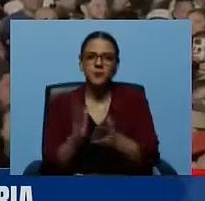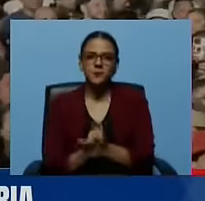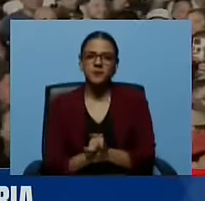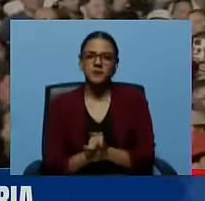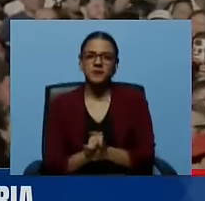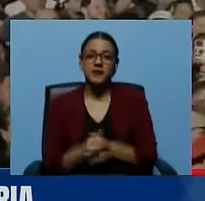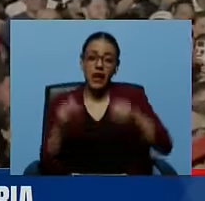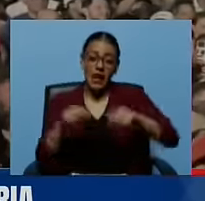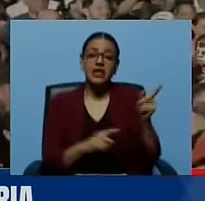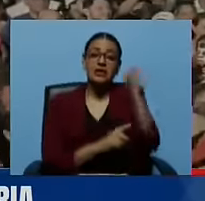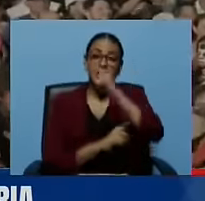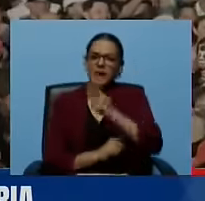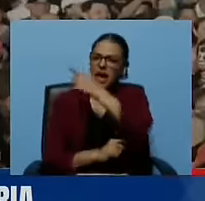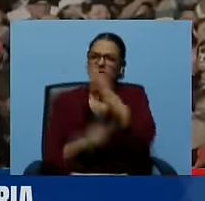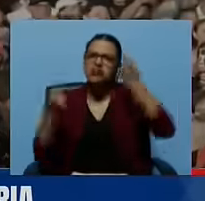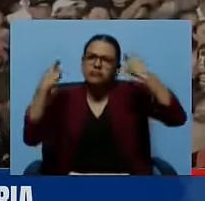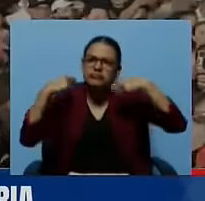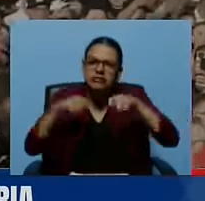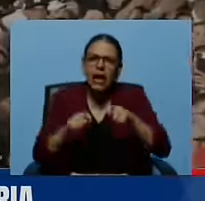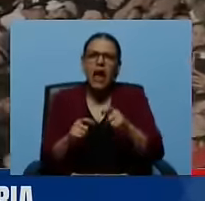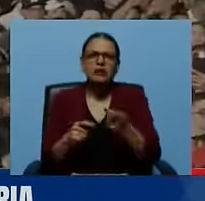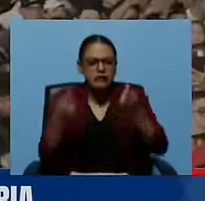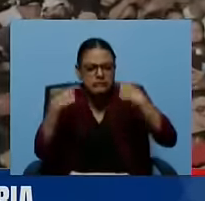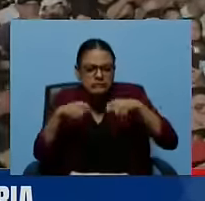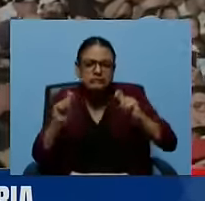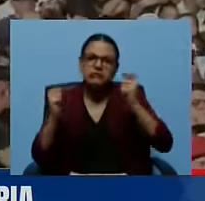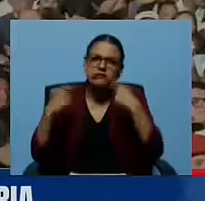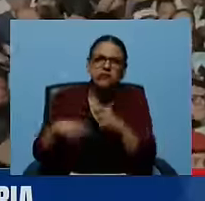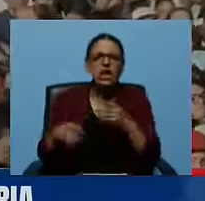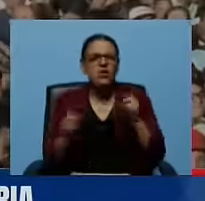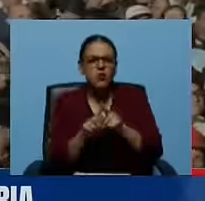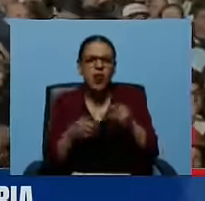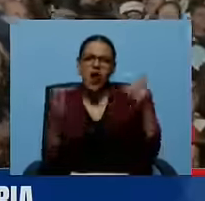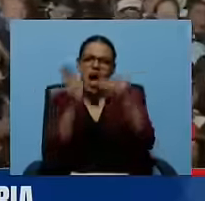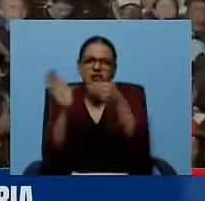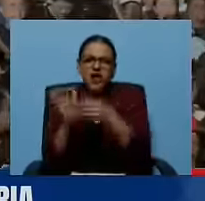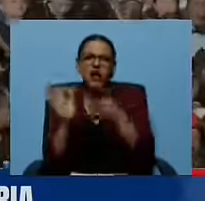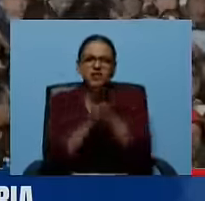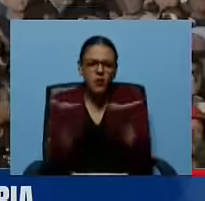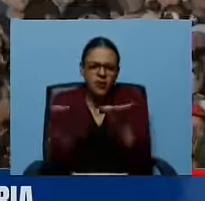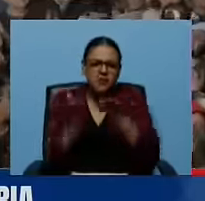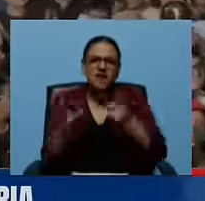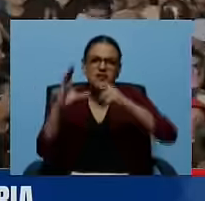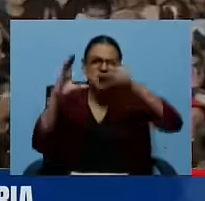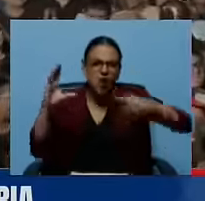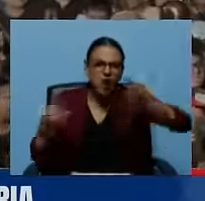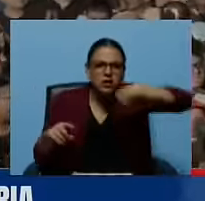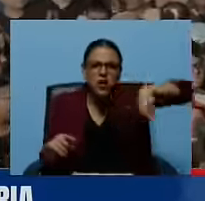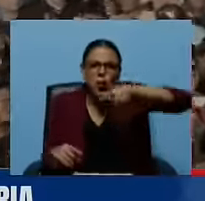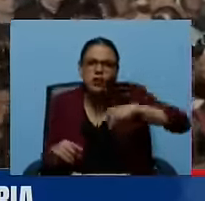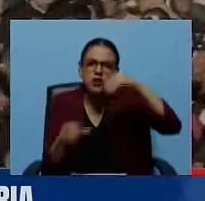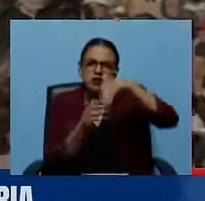En este mes ellos trataron y han atacado el servicio eléctrico.